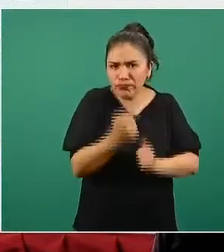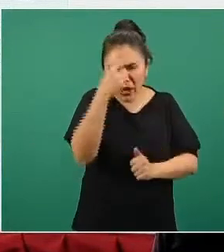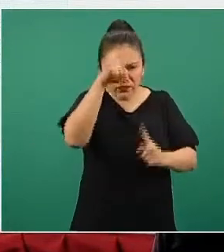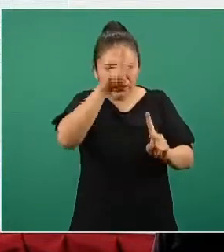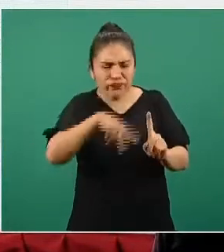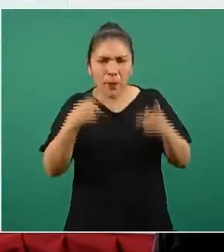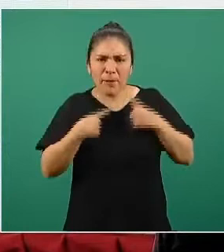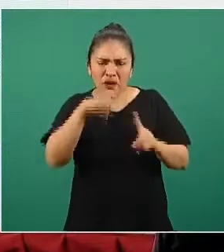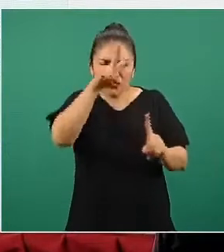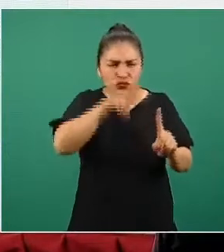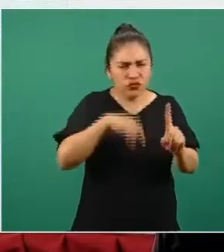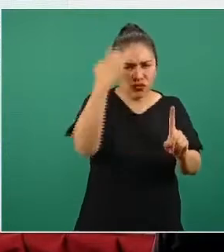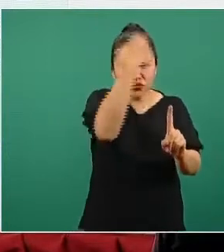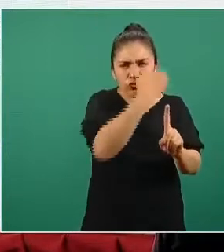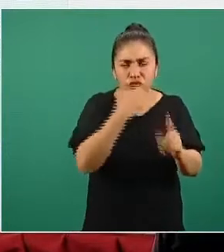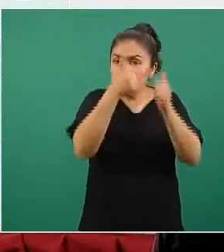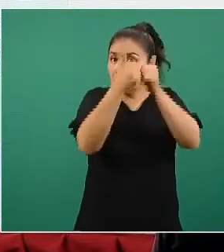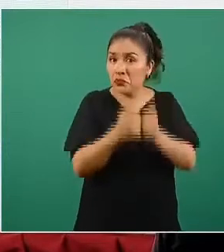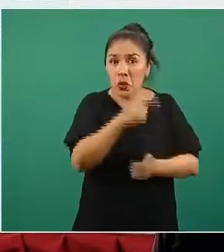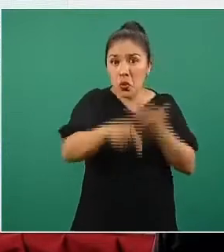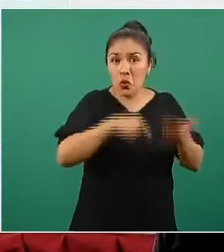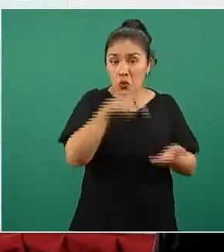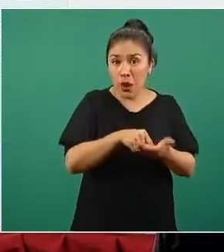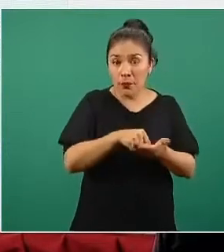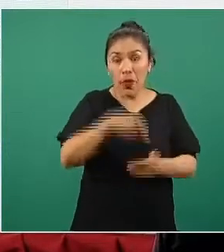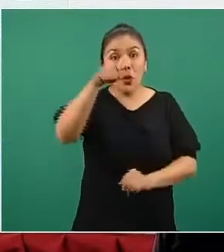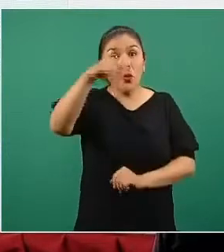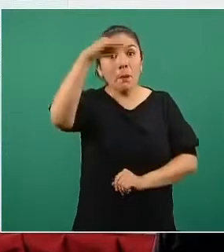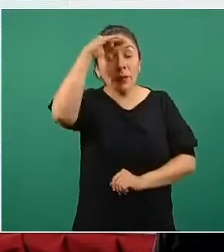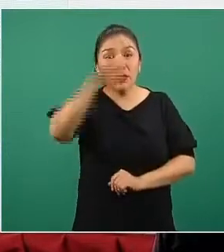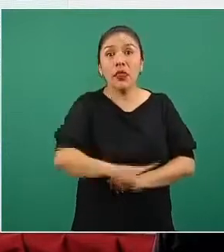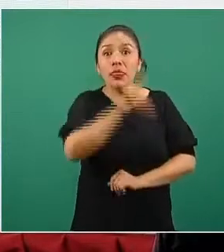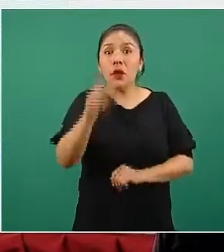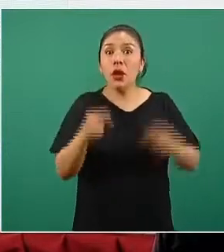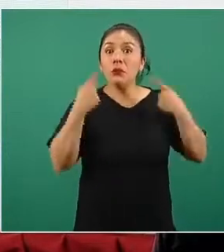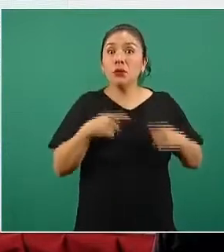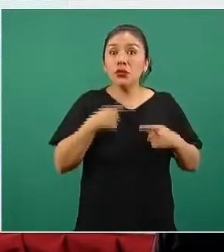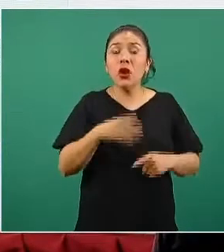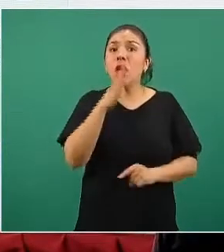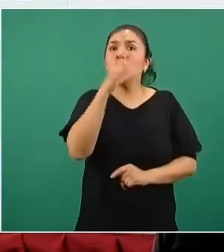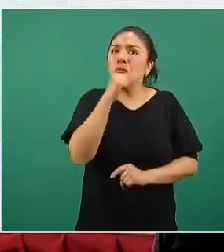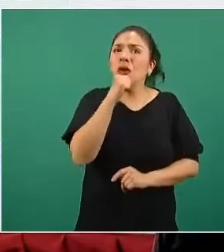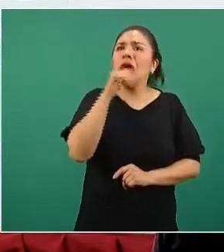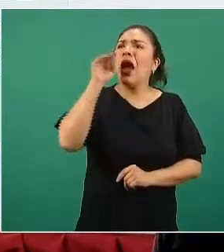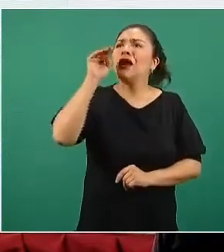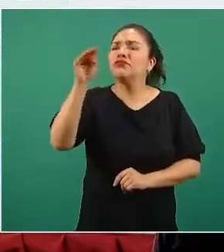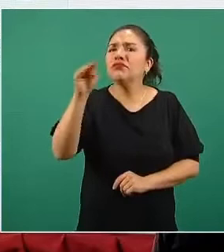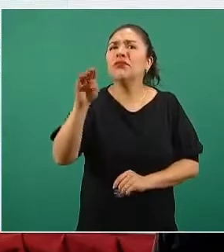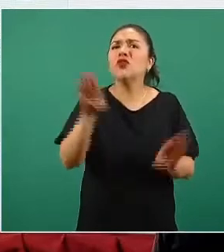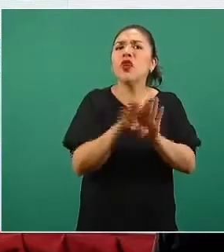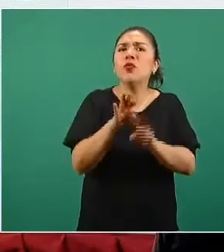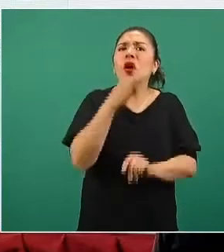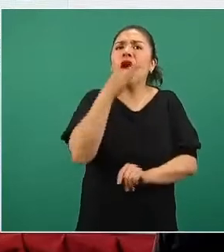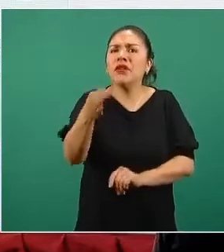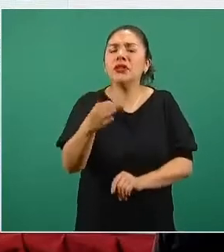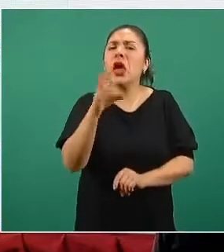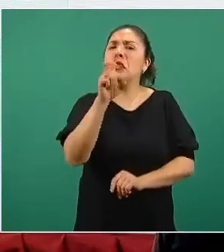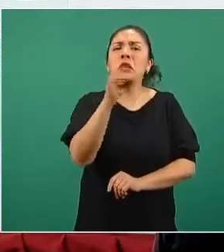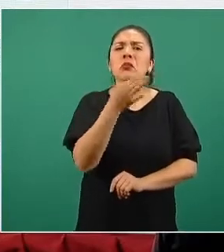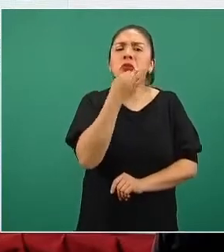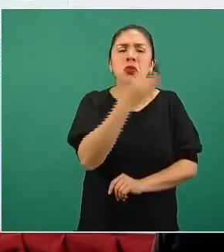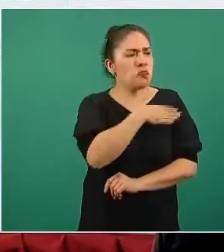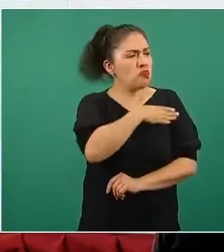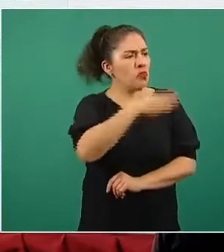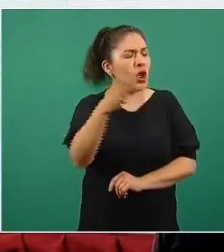de observación en el sitio. Eso no significa que después las personas no puedan notificar o reportar o